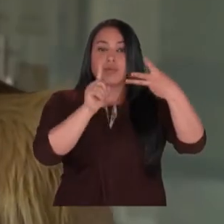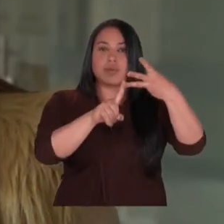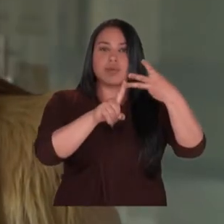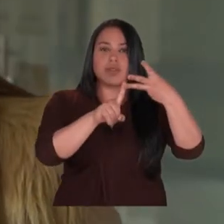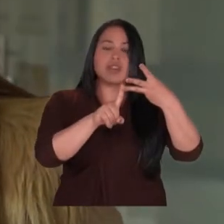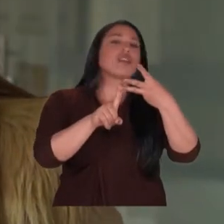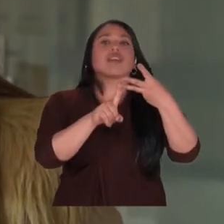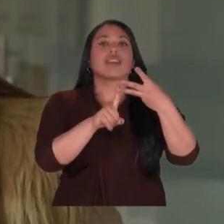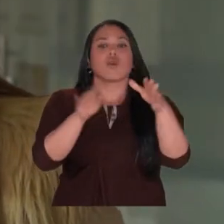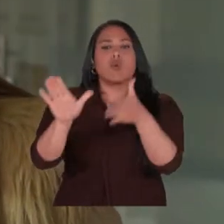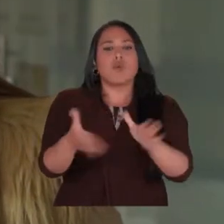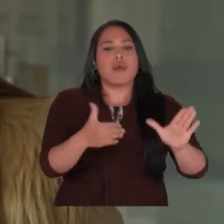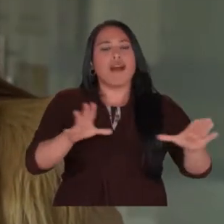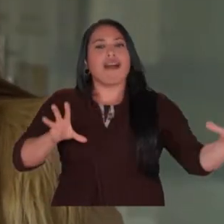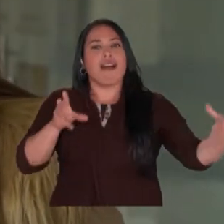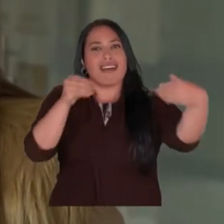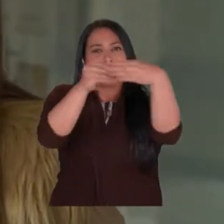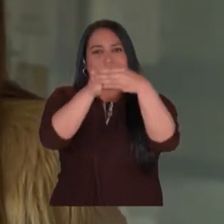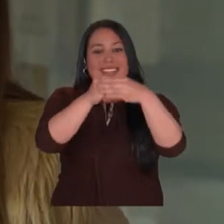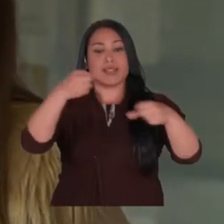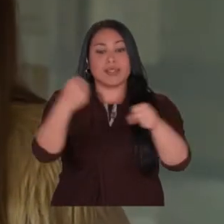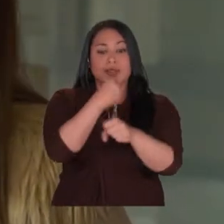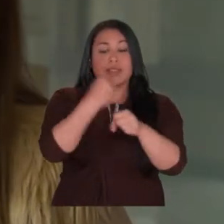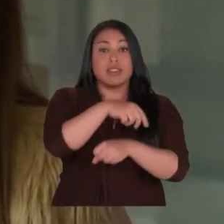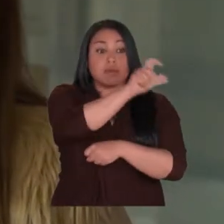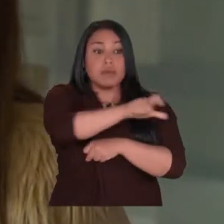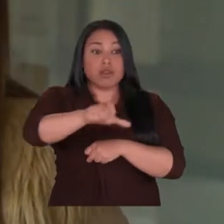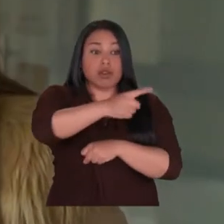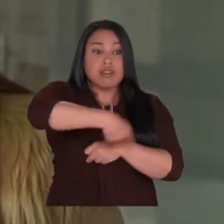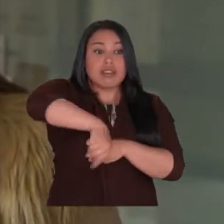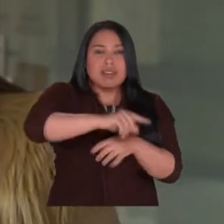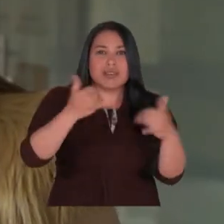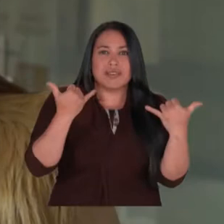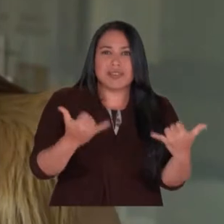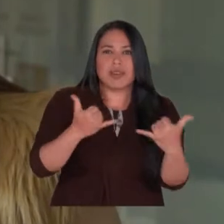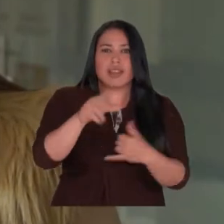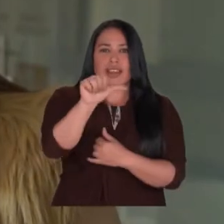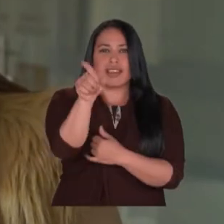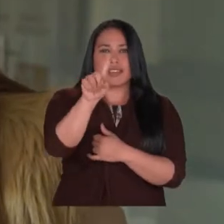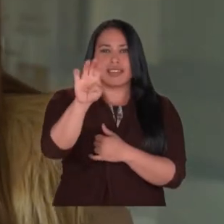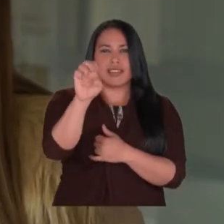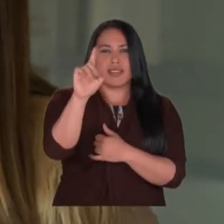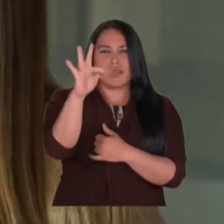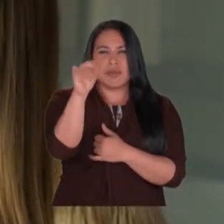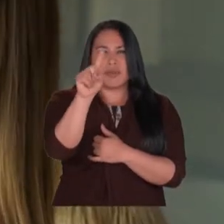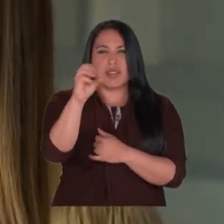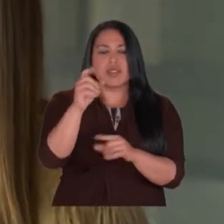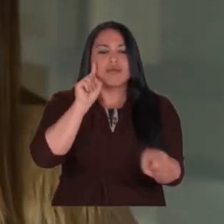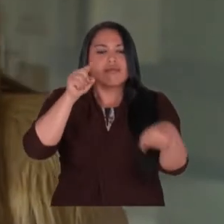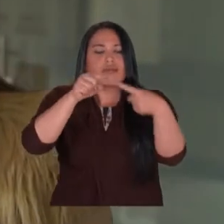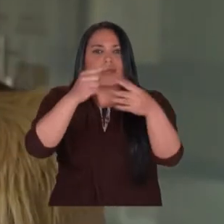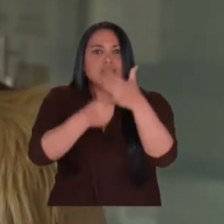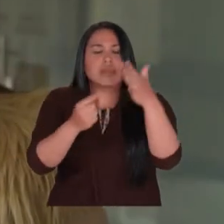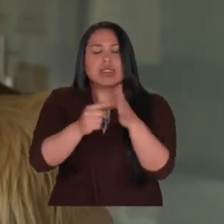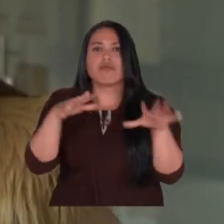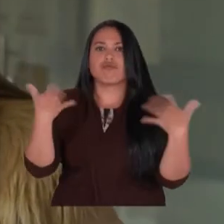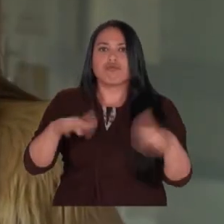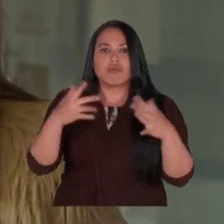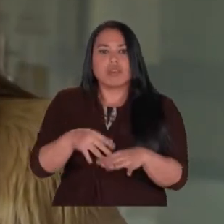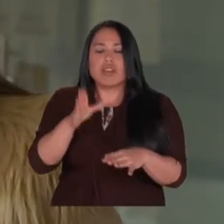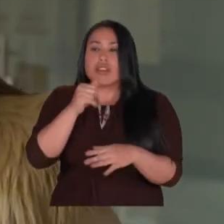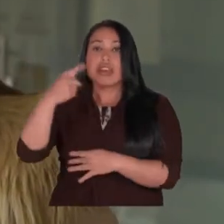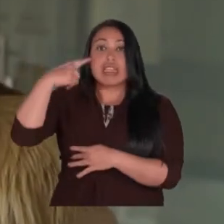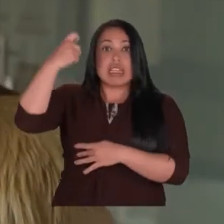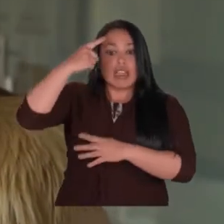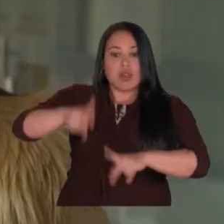colombianos. Tercero, se contempla un plan de adaptación laboral para los trabajadores de hoy en día del asbesto, con el fin de que ellos tengan